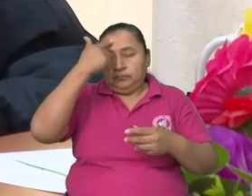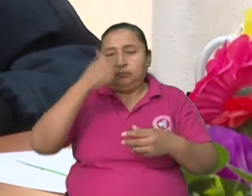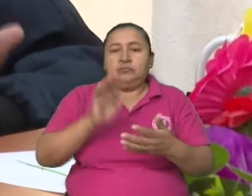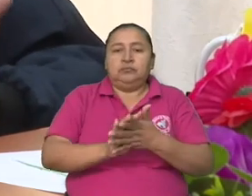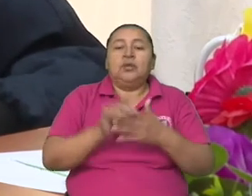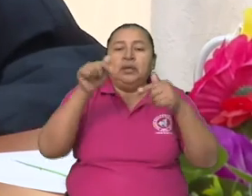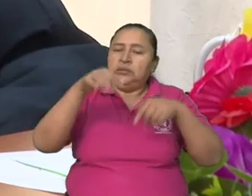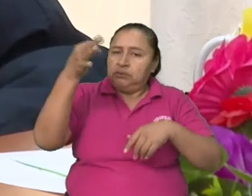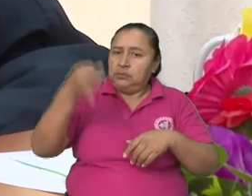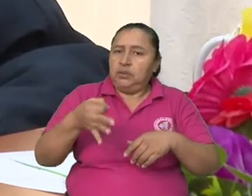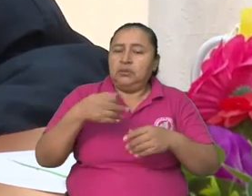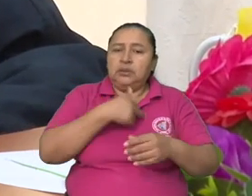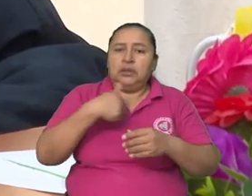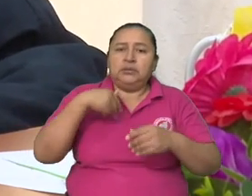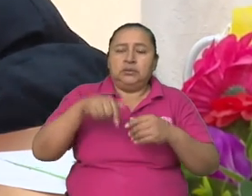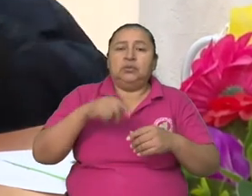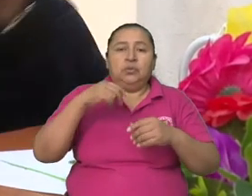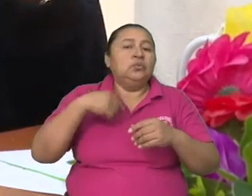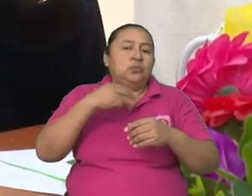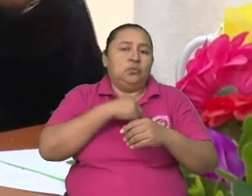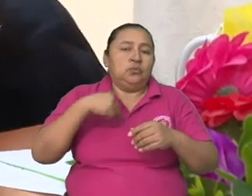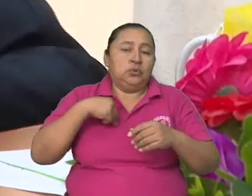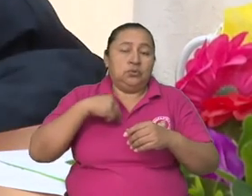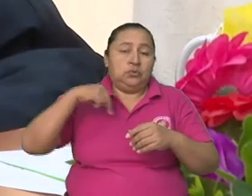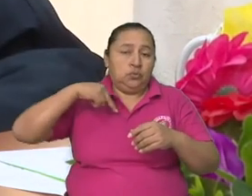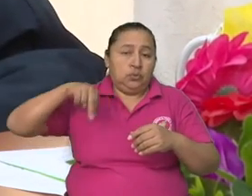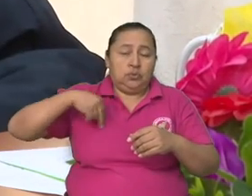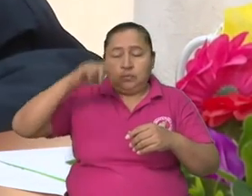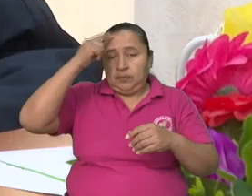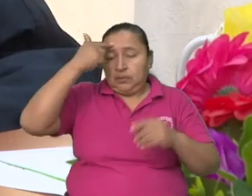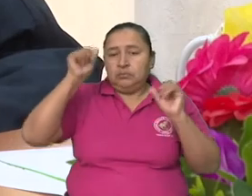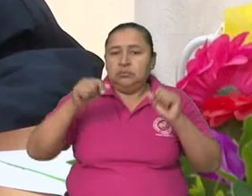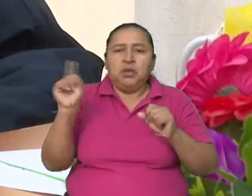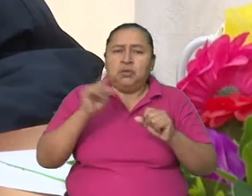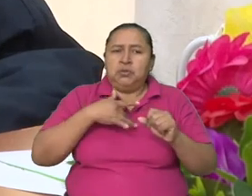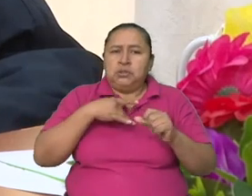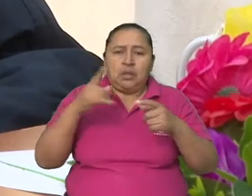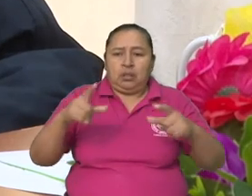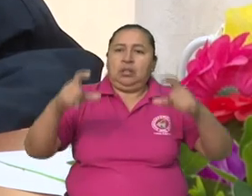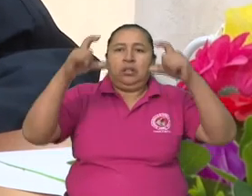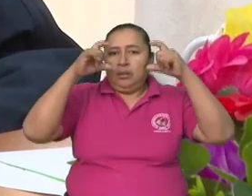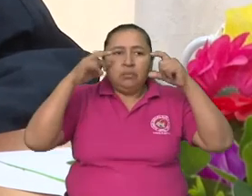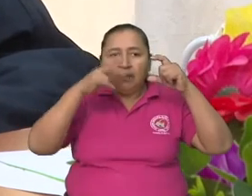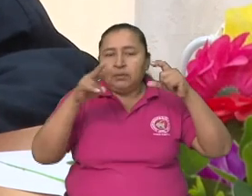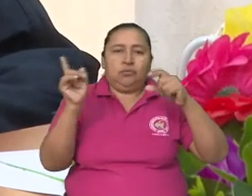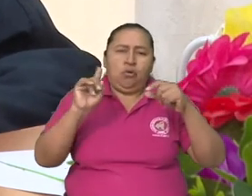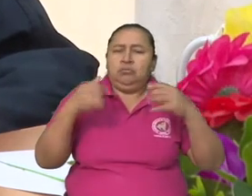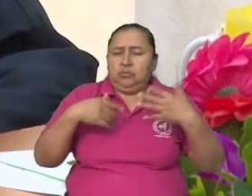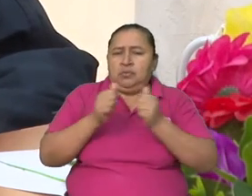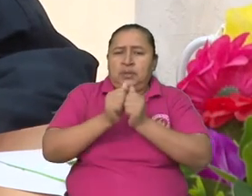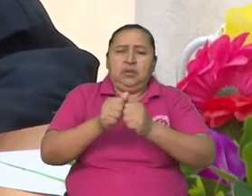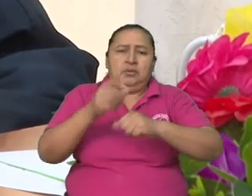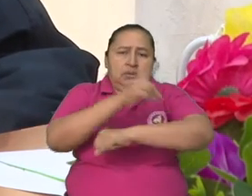y esa seguridad es lo que está haciendo nuestro gobierno. Eso no necesita anteojo para ver todo lo que está haciendo el compañero Daniel